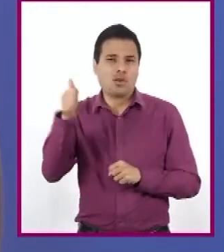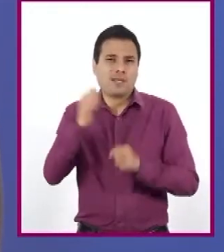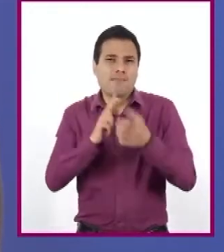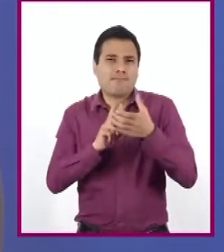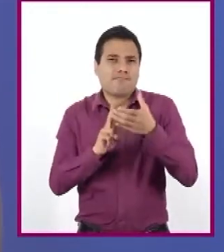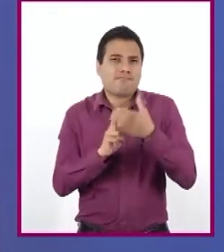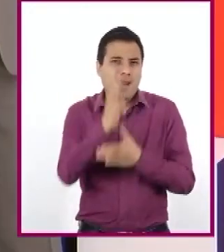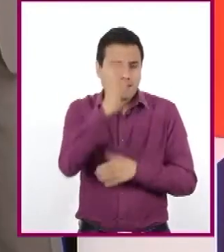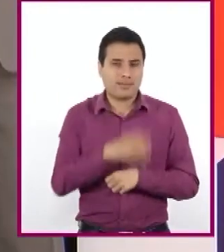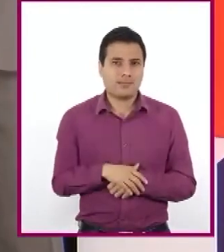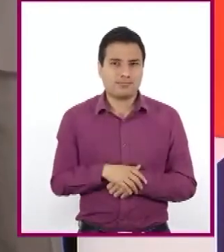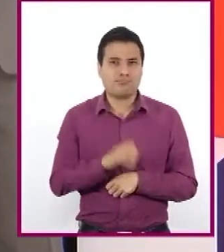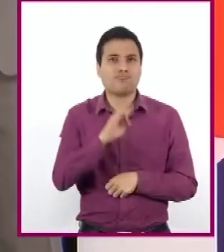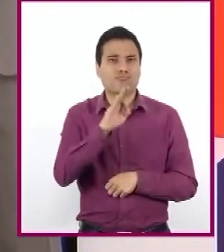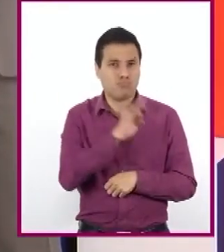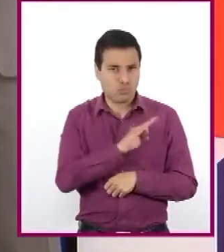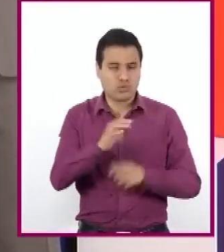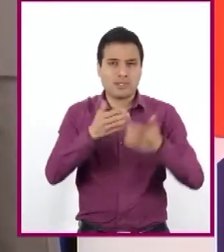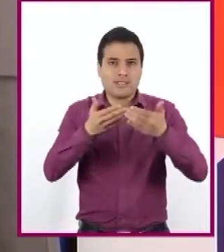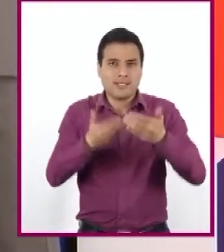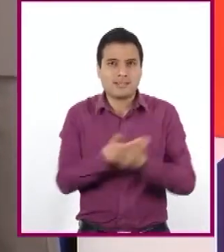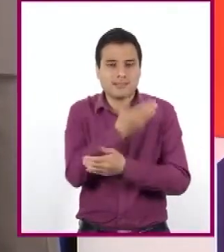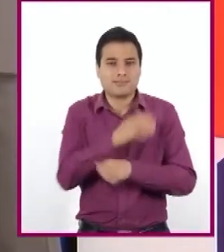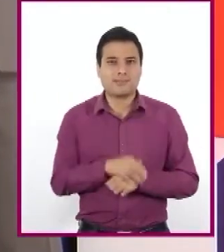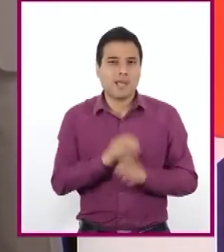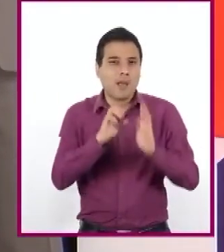plantas con una cebolla,